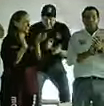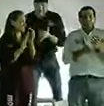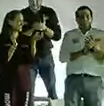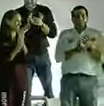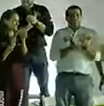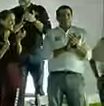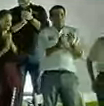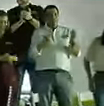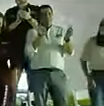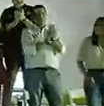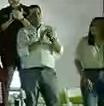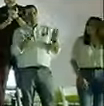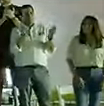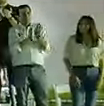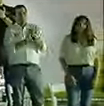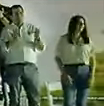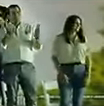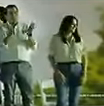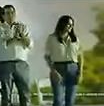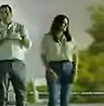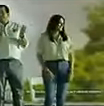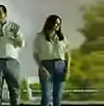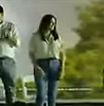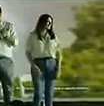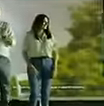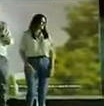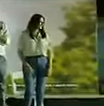candidata al senado de la república